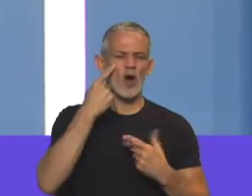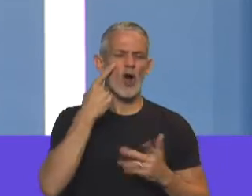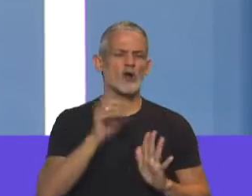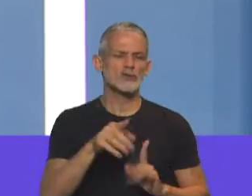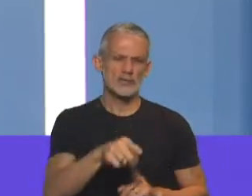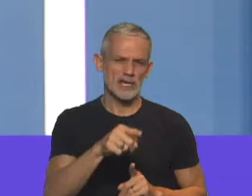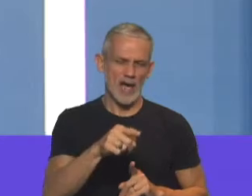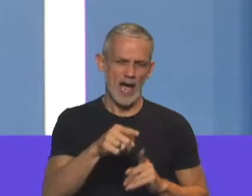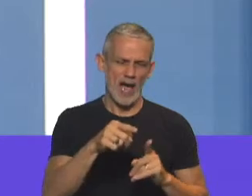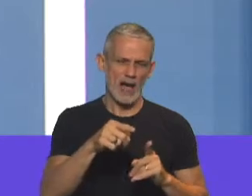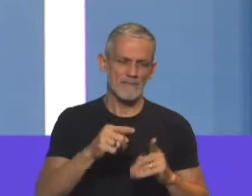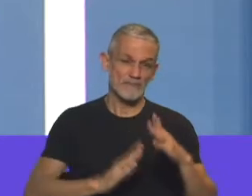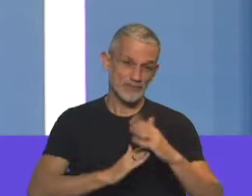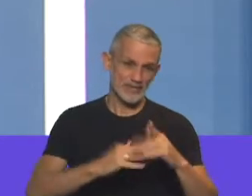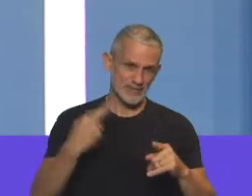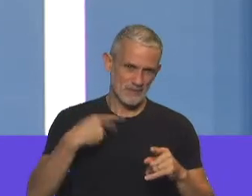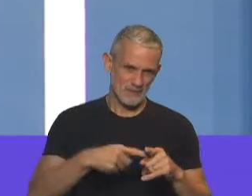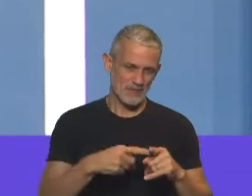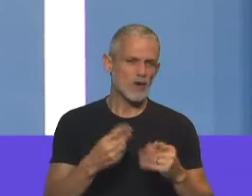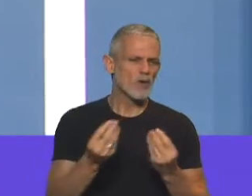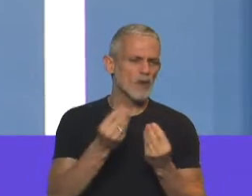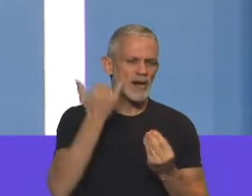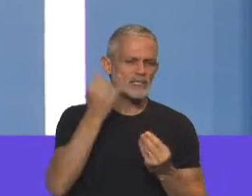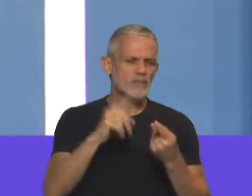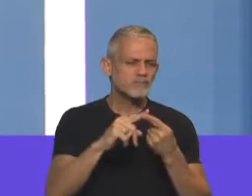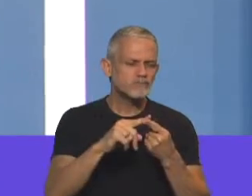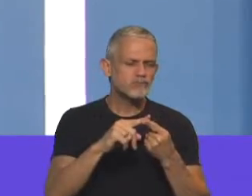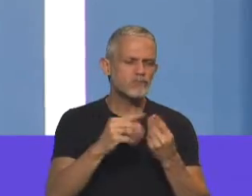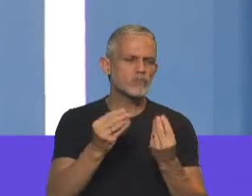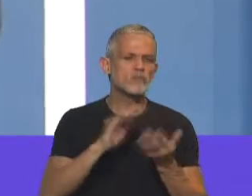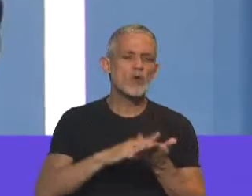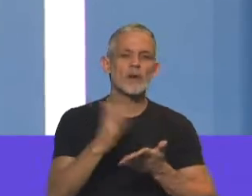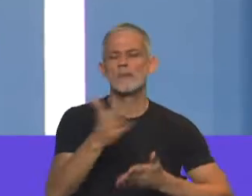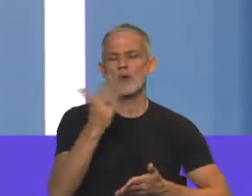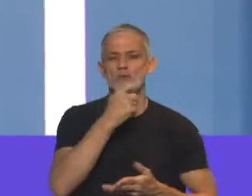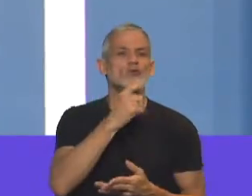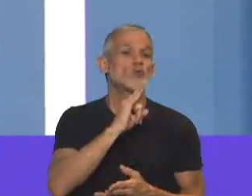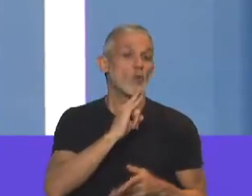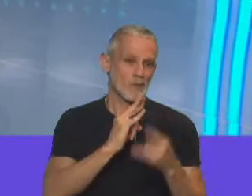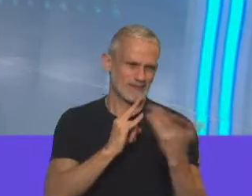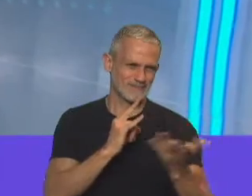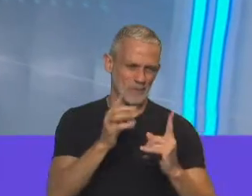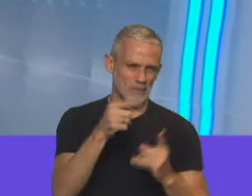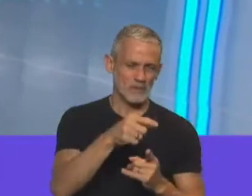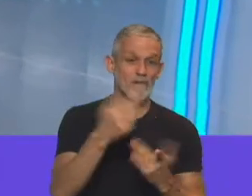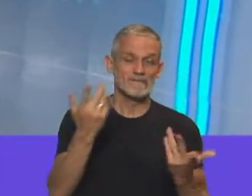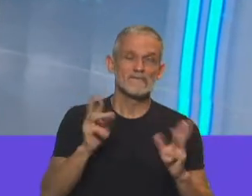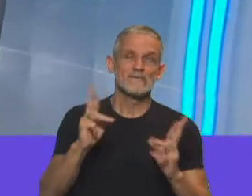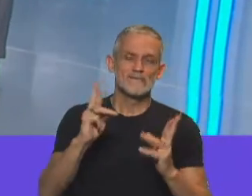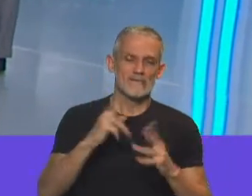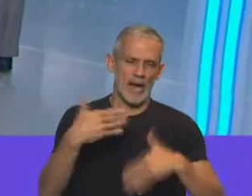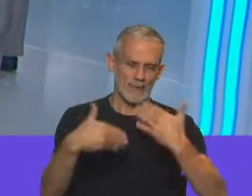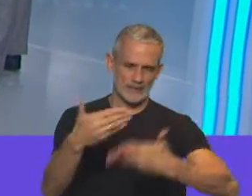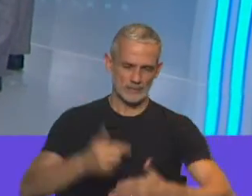facilitado algunas puertas vinculadas con la producción de tucumán por ejemplo esperemos crucemos los dedos y